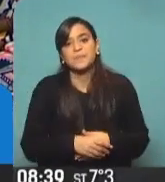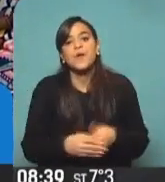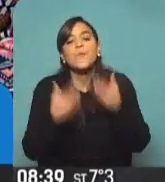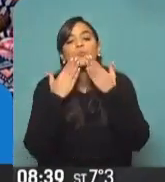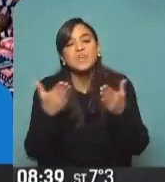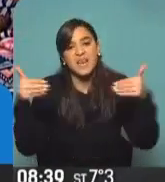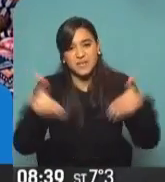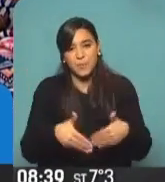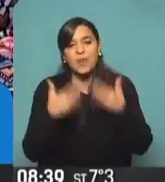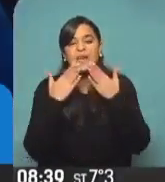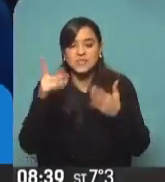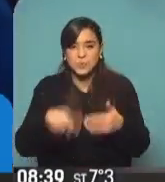agradecemos muchísimo muchas gracias